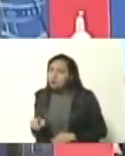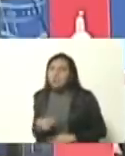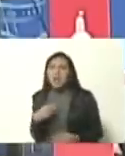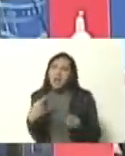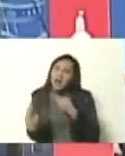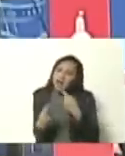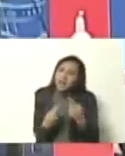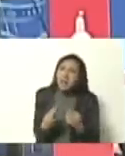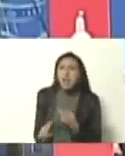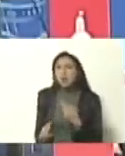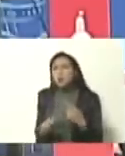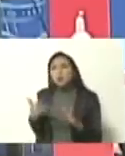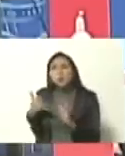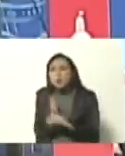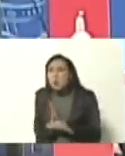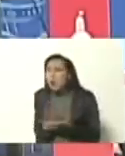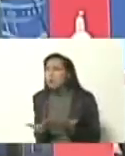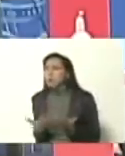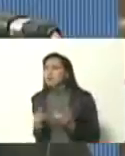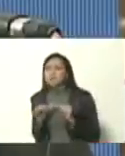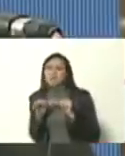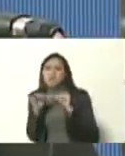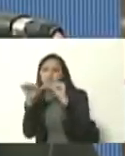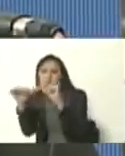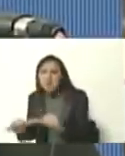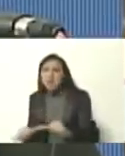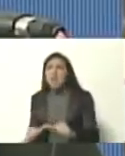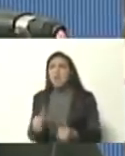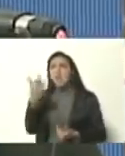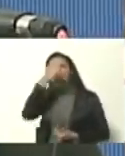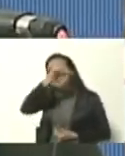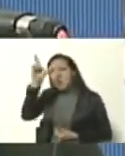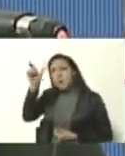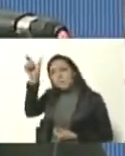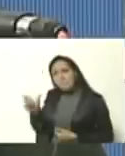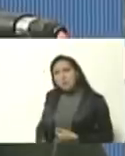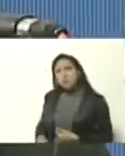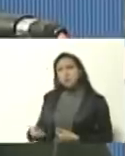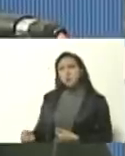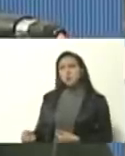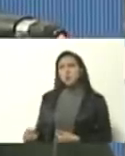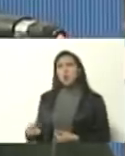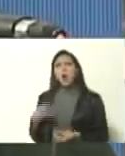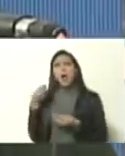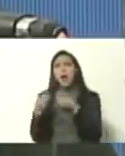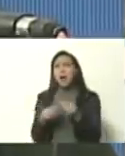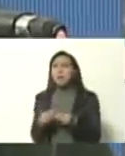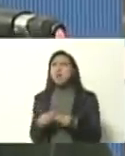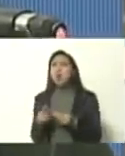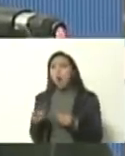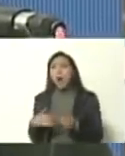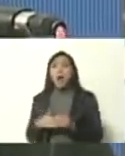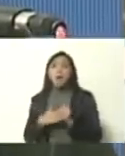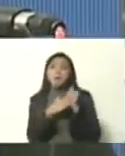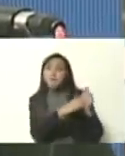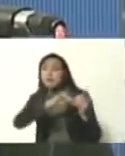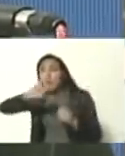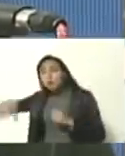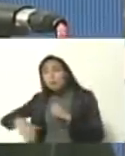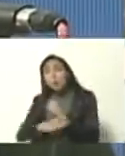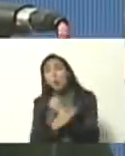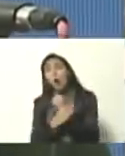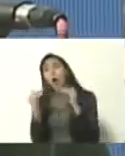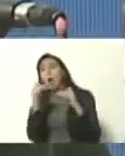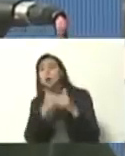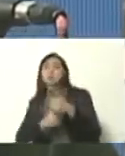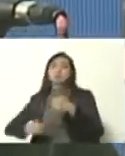relación directa en alguno de estos testimonios con el señor Leopoldo López y si es así, siendo que este es el jefe del señor Juan Guaidó, evidentemente es su